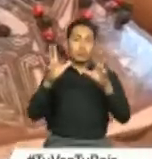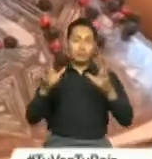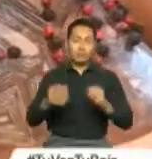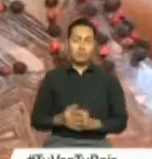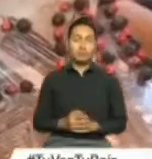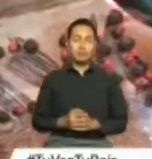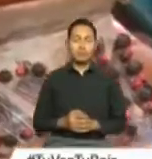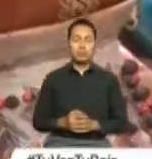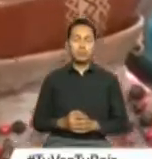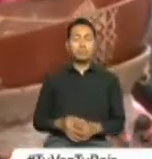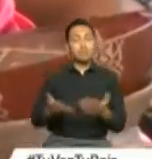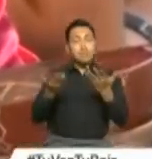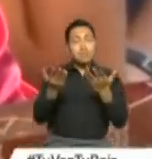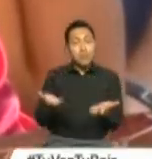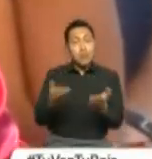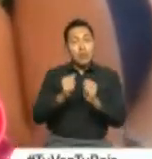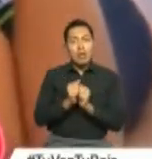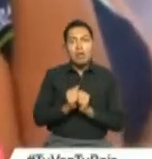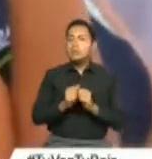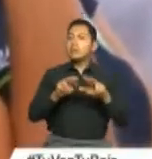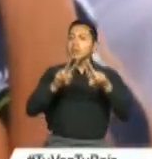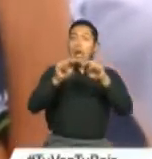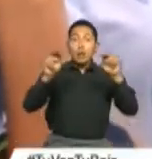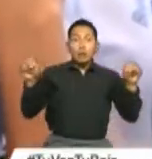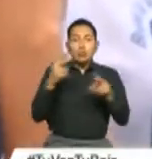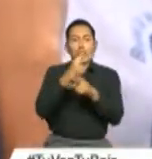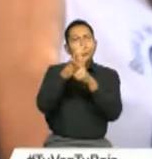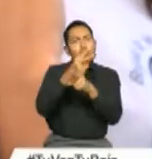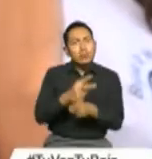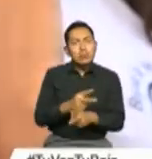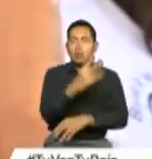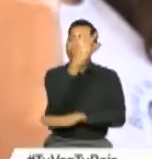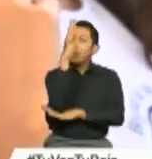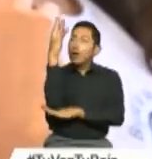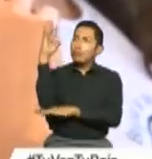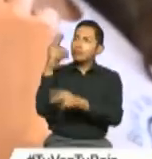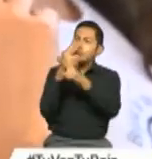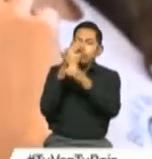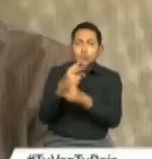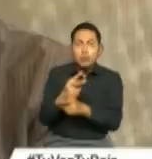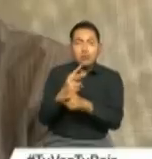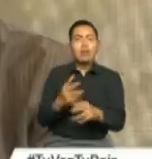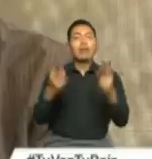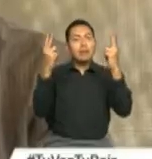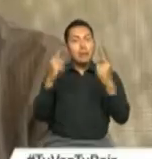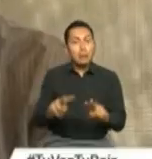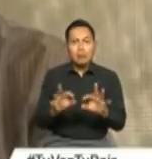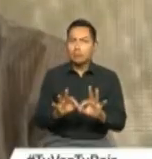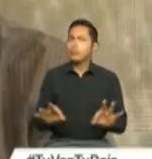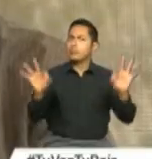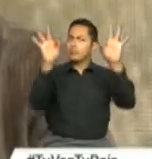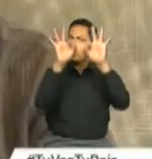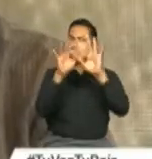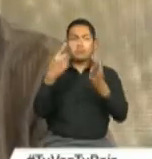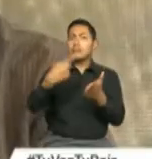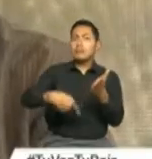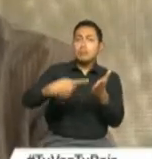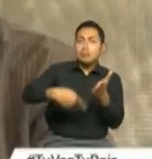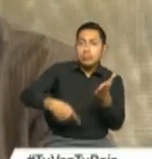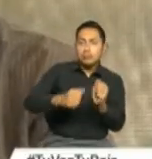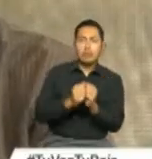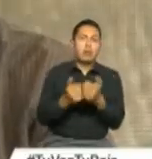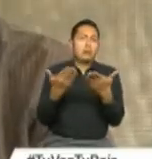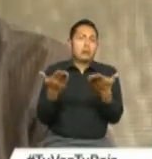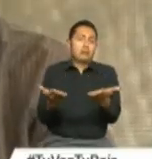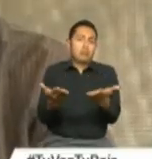que permite la conservación de la naturaleza, también se preocupa del fundamento